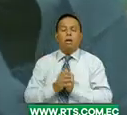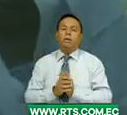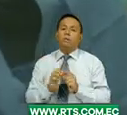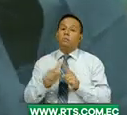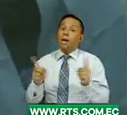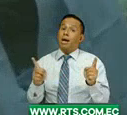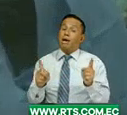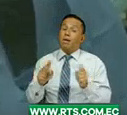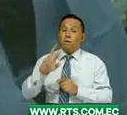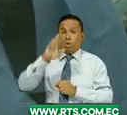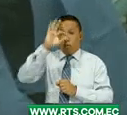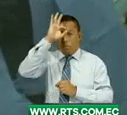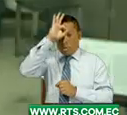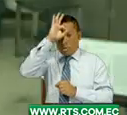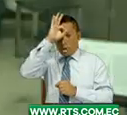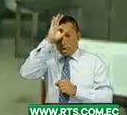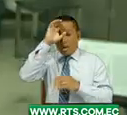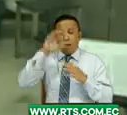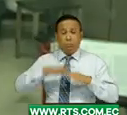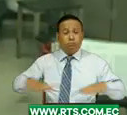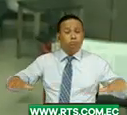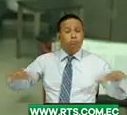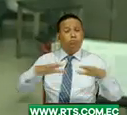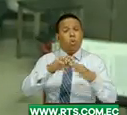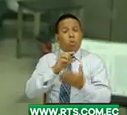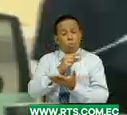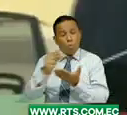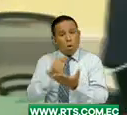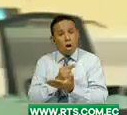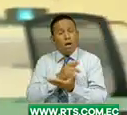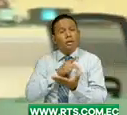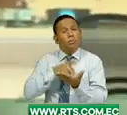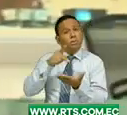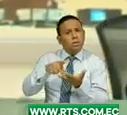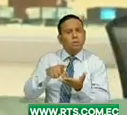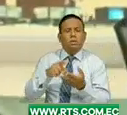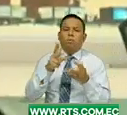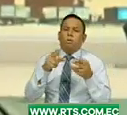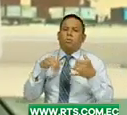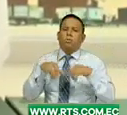Guayas y Pichincha tienen una ocupación alta, informó Priscila Cadena.